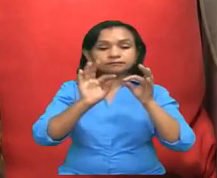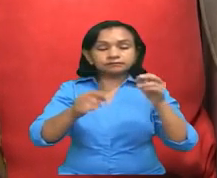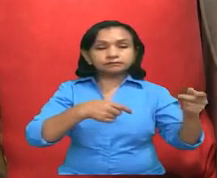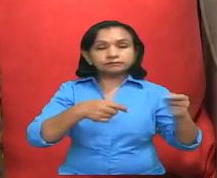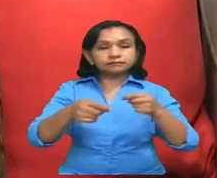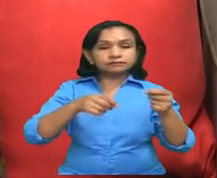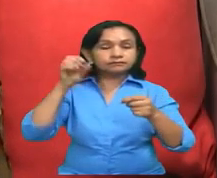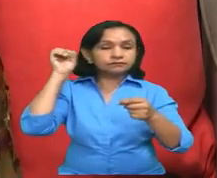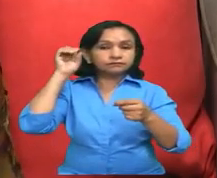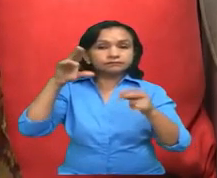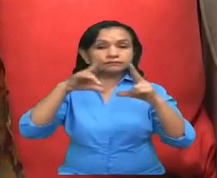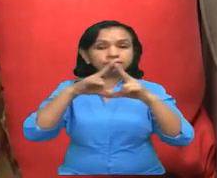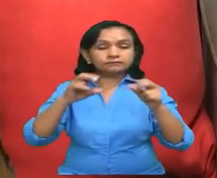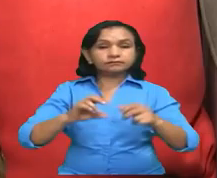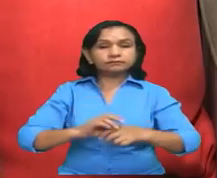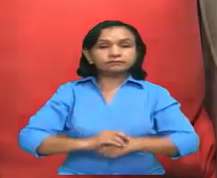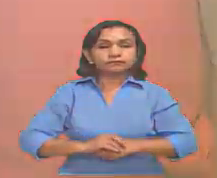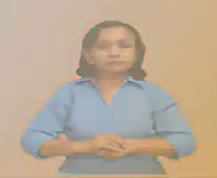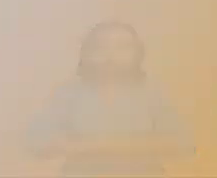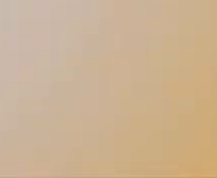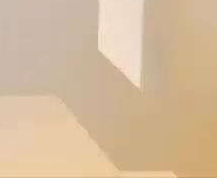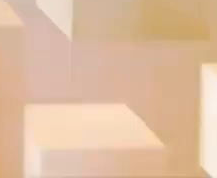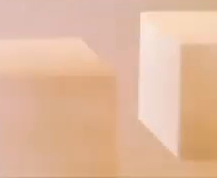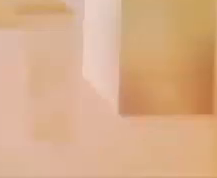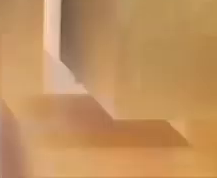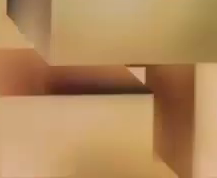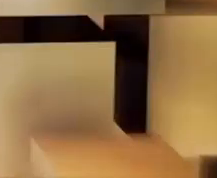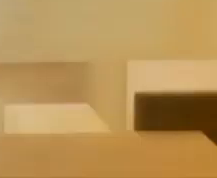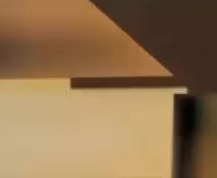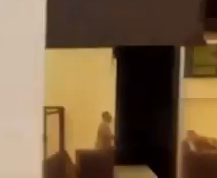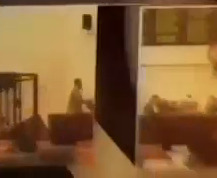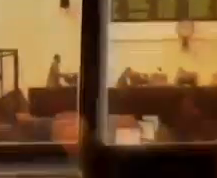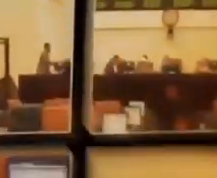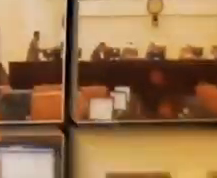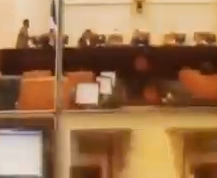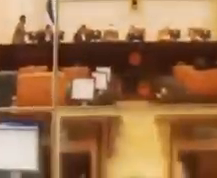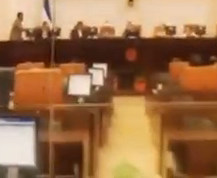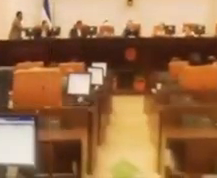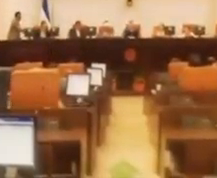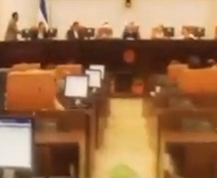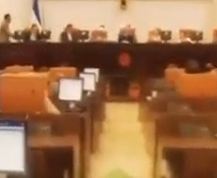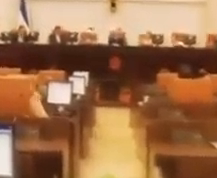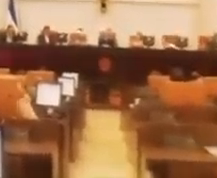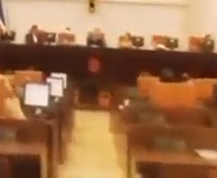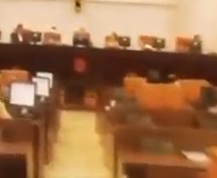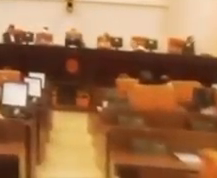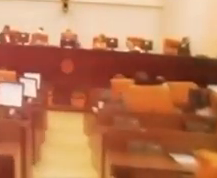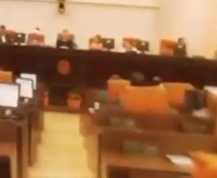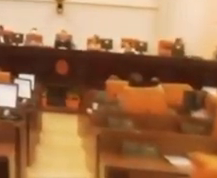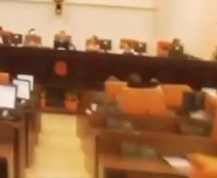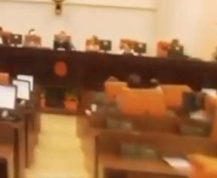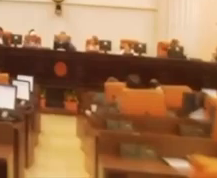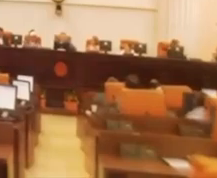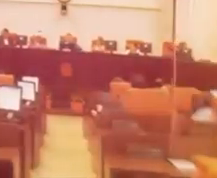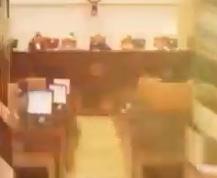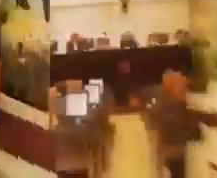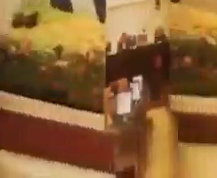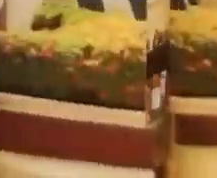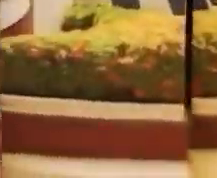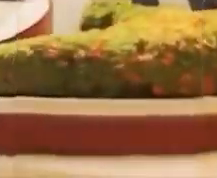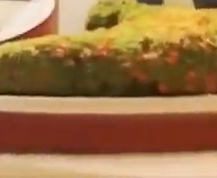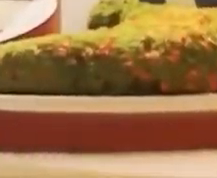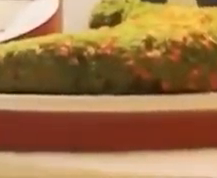con los 64 empresas mayoristas de turismo que vinieron a Nicaragua y además de los medios internacionales que